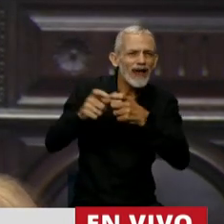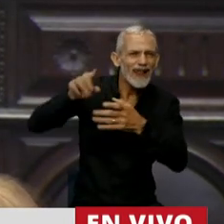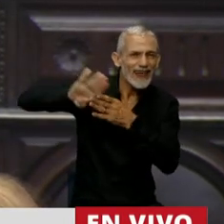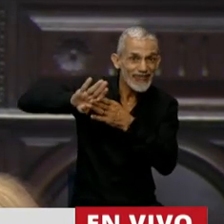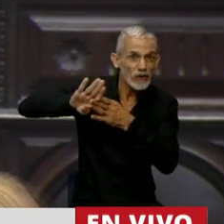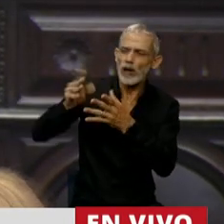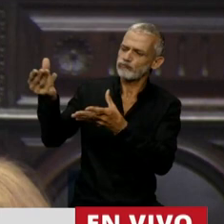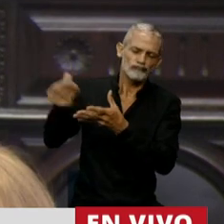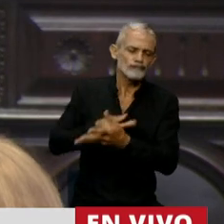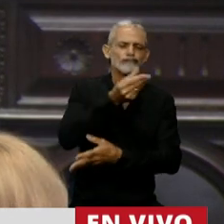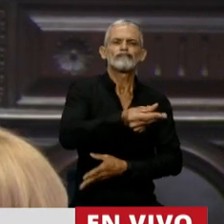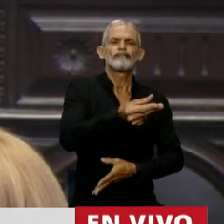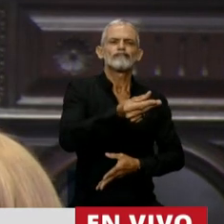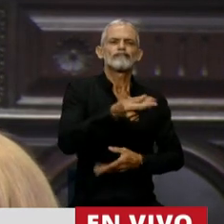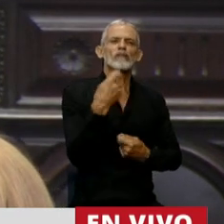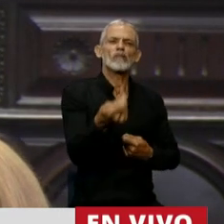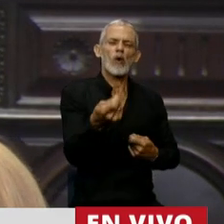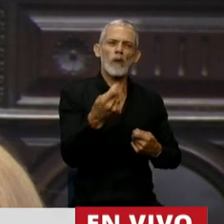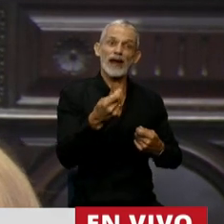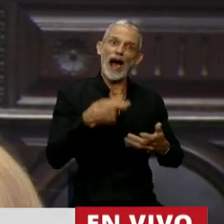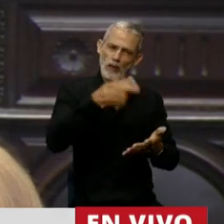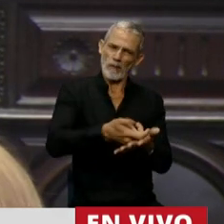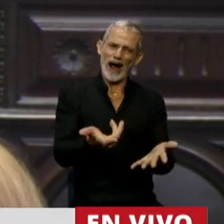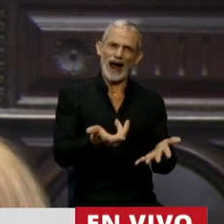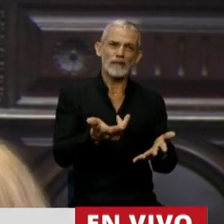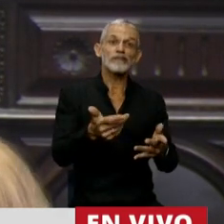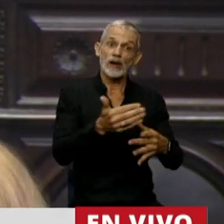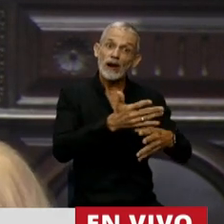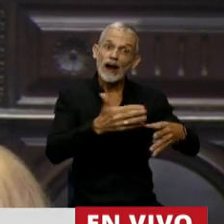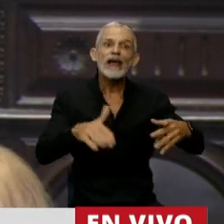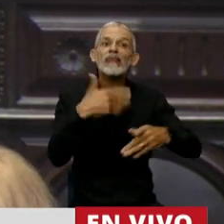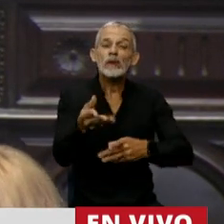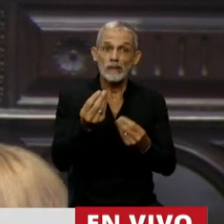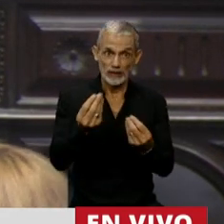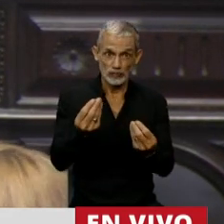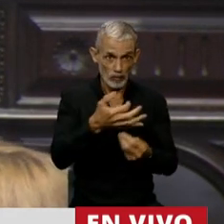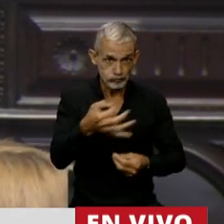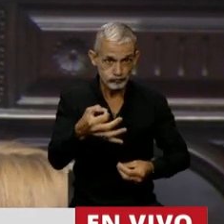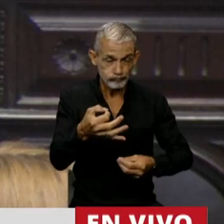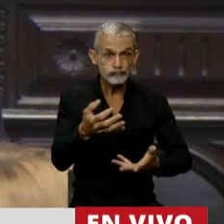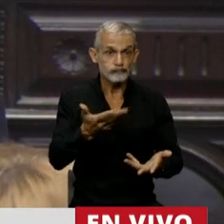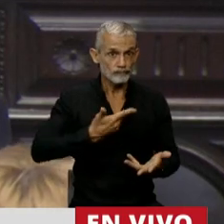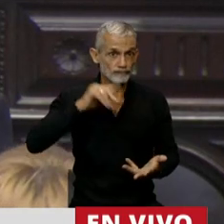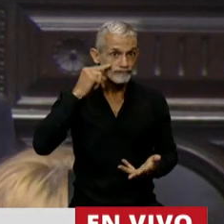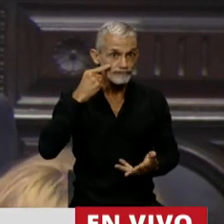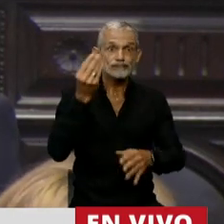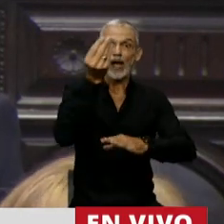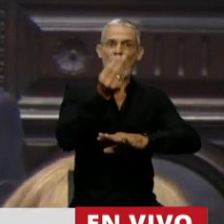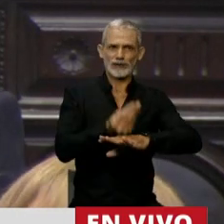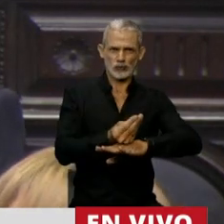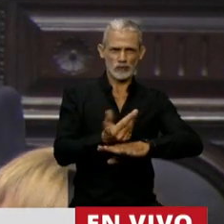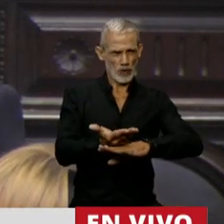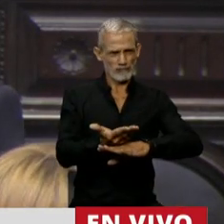los jubilados. ¿Pero qué pasó luego, presidente? Cuando el presidente de la Nación